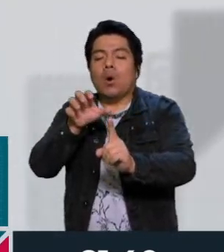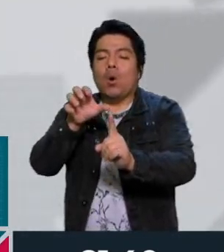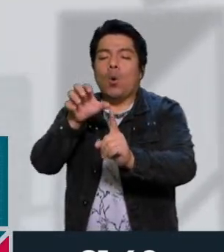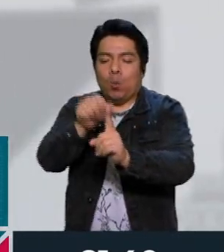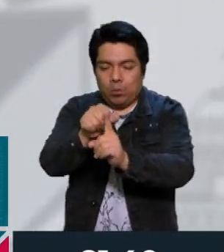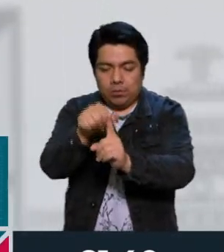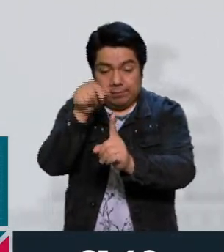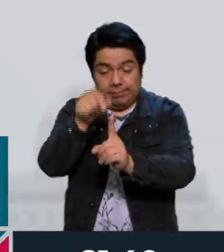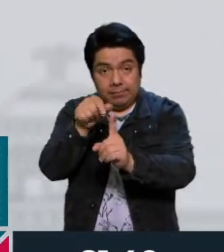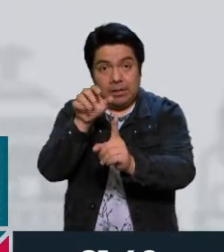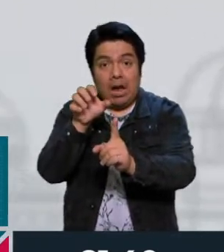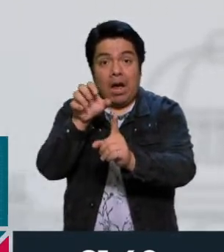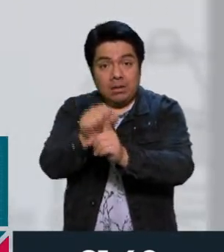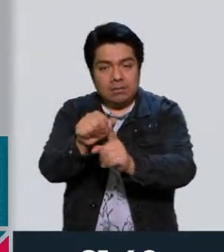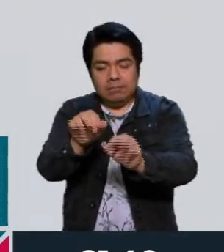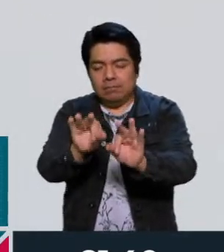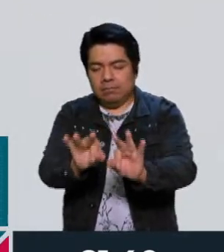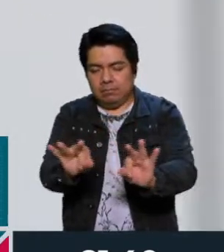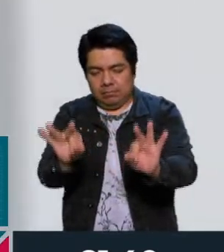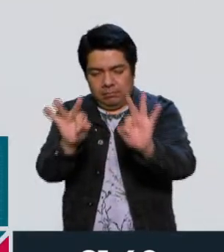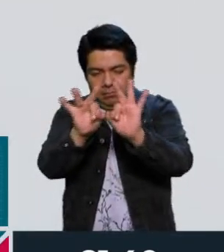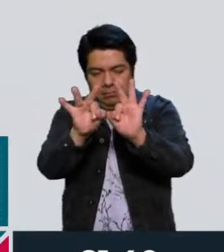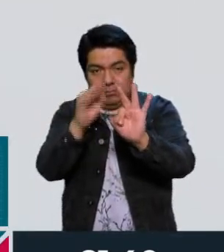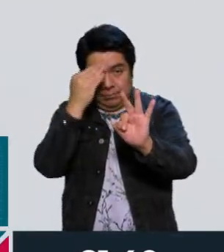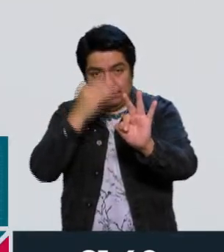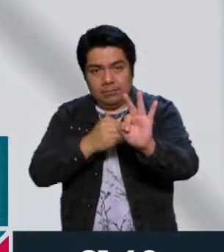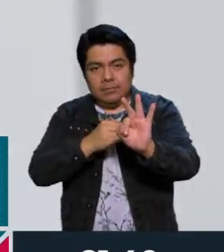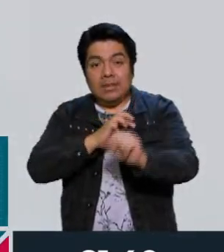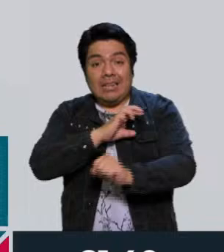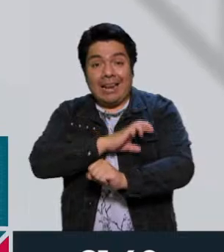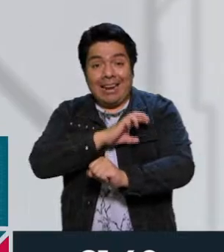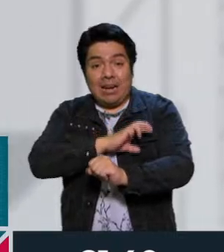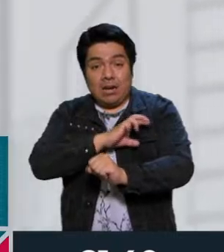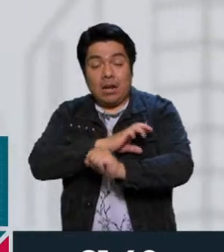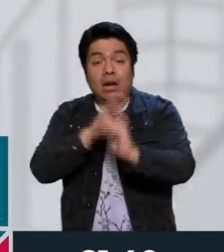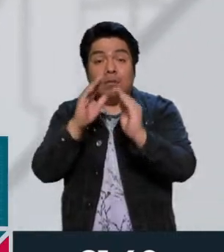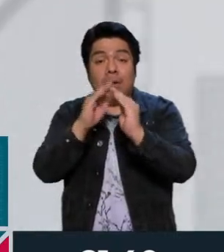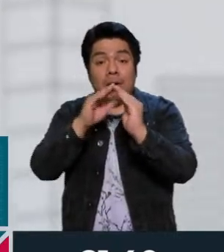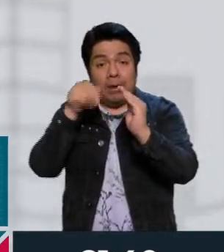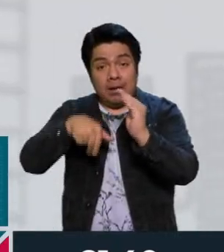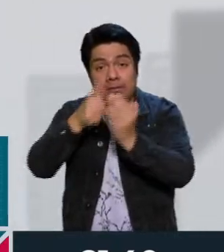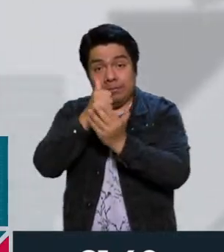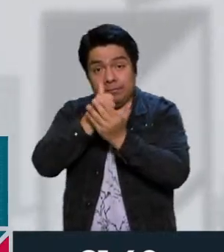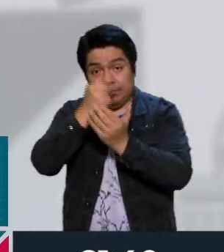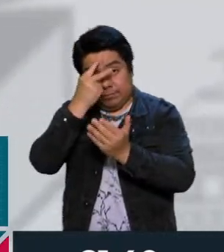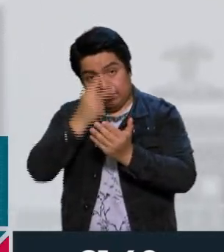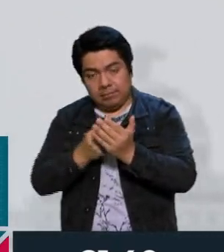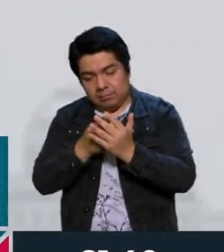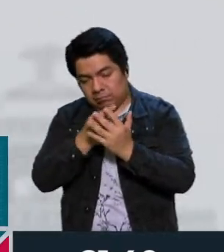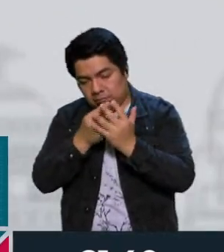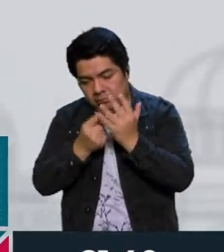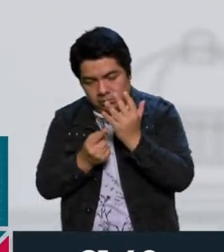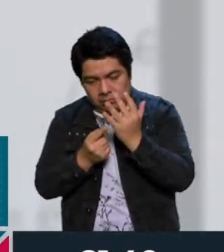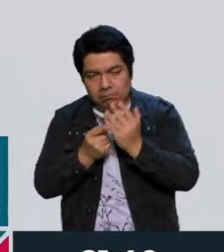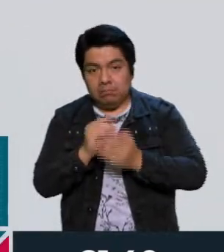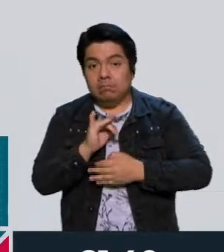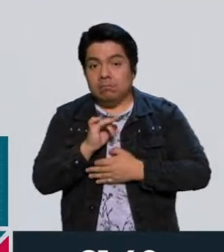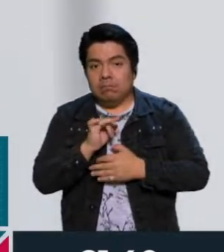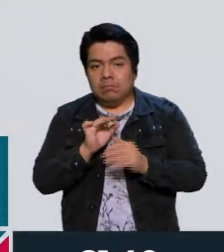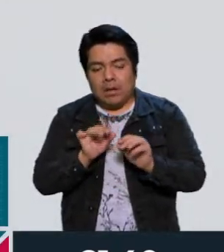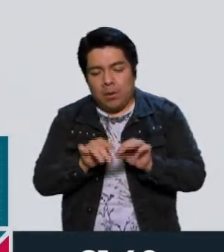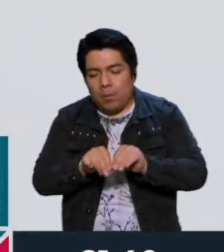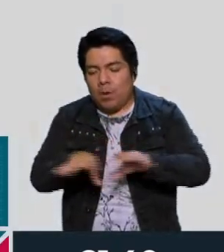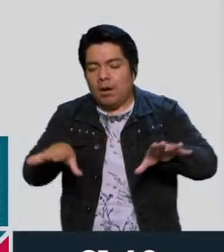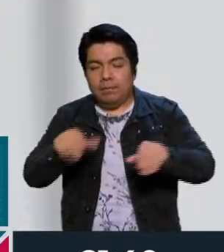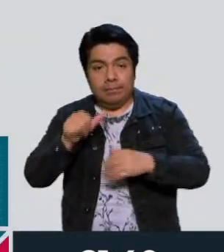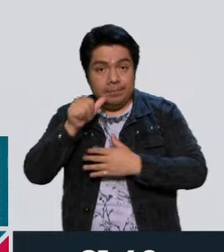estabilización importante del mercado del arrendamiento para vivienda en la Ciudad de México. Son las que se han promulgado el día